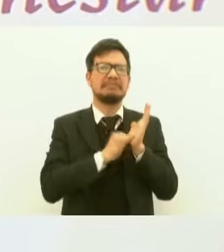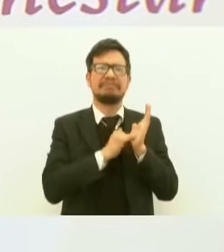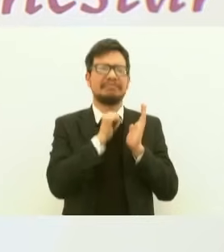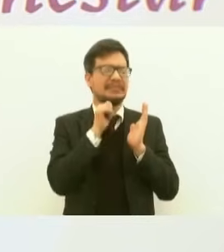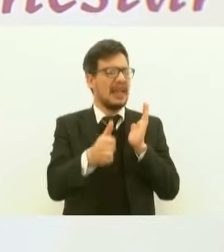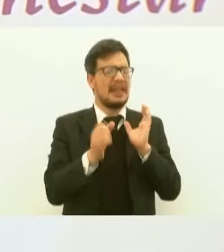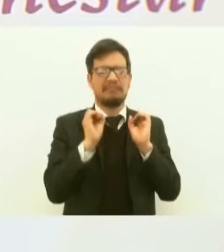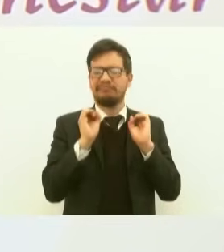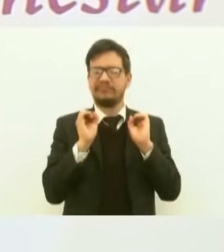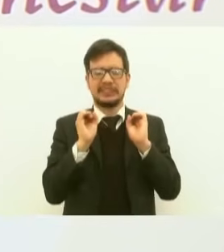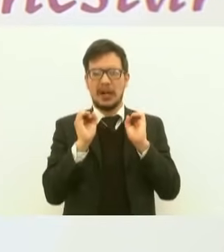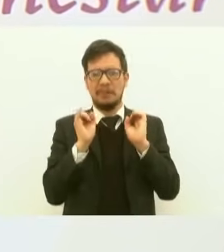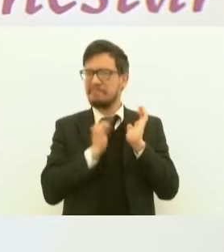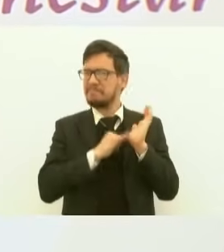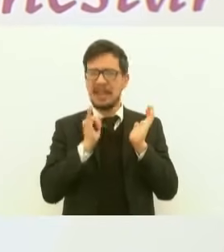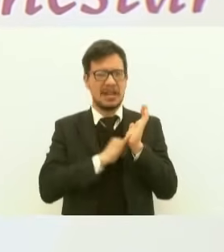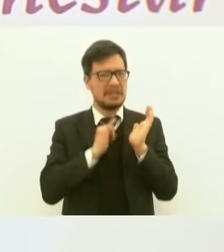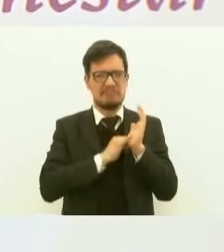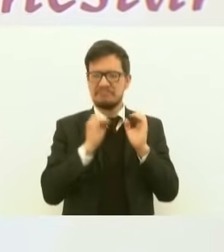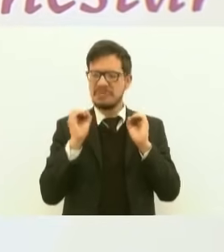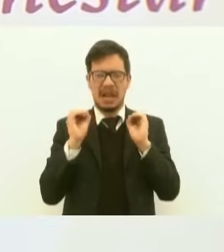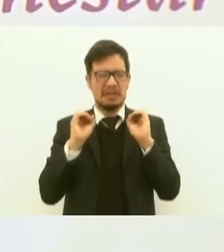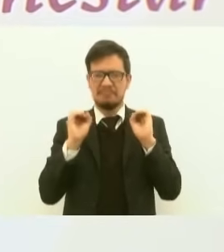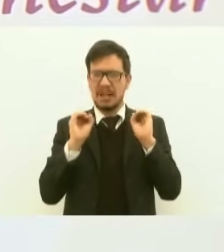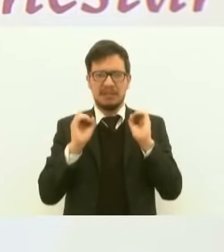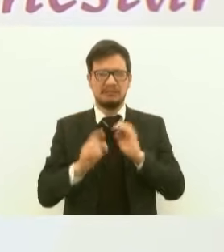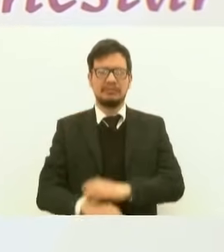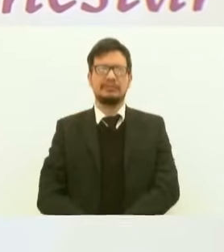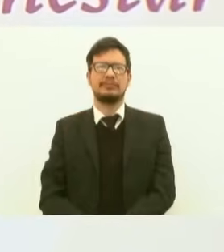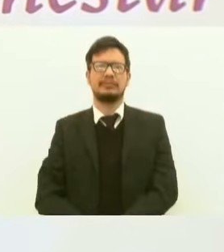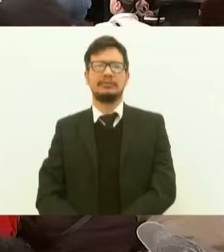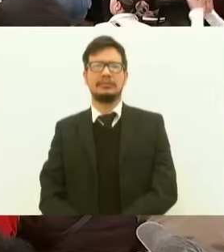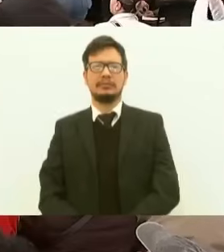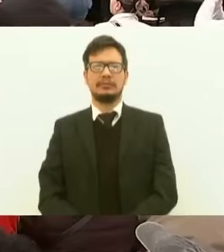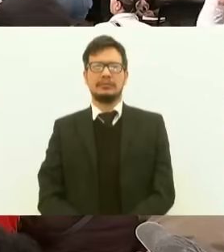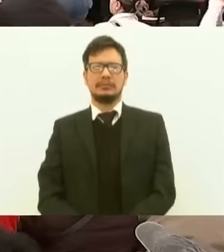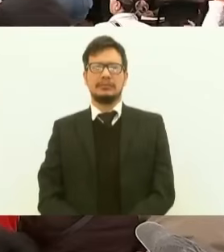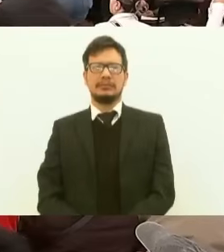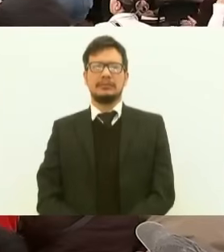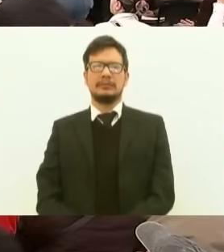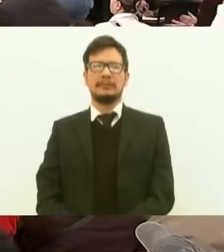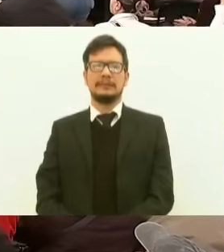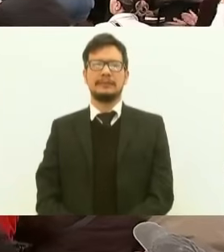a nadie, ni a particulares ni al gobierno.